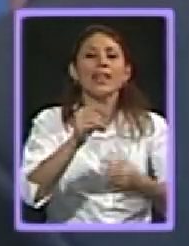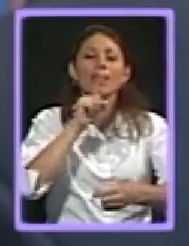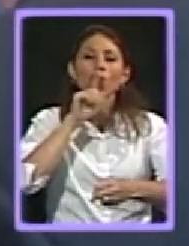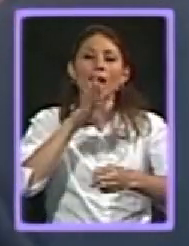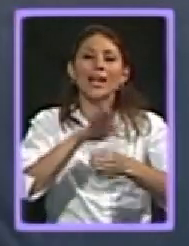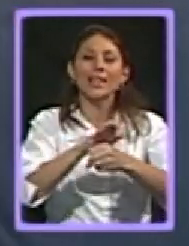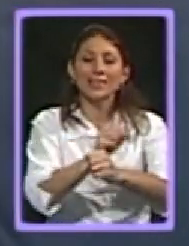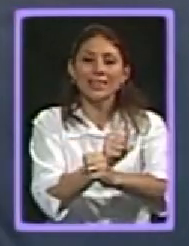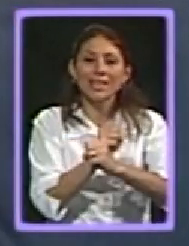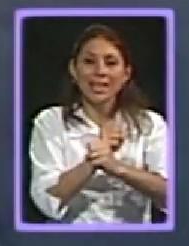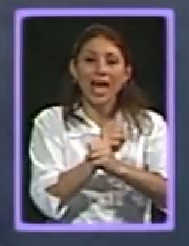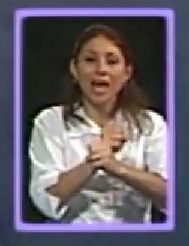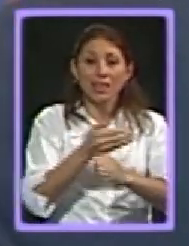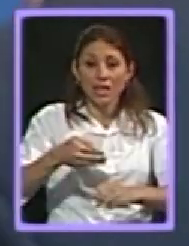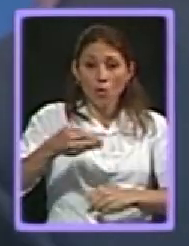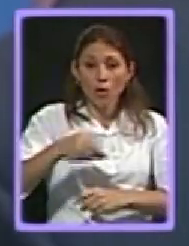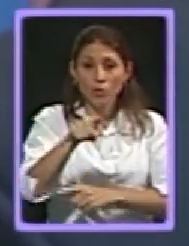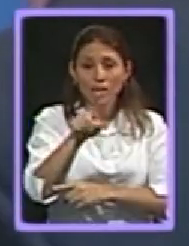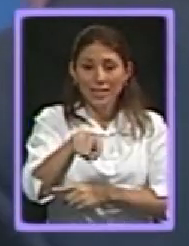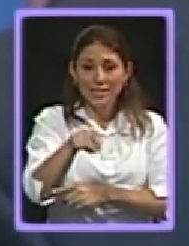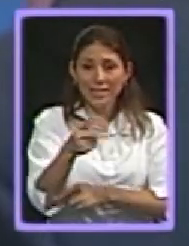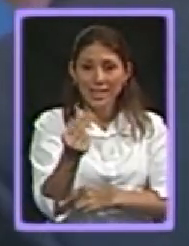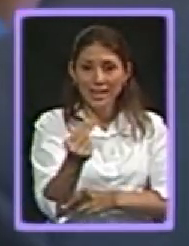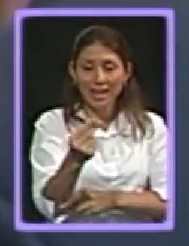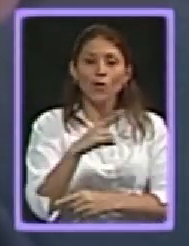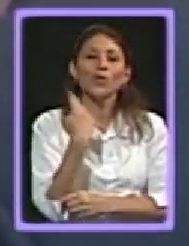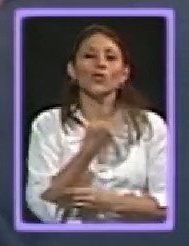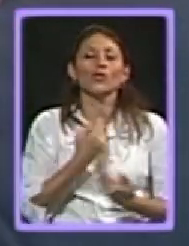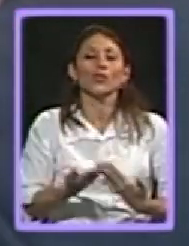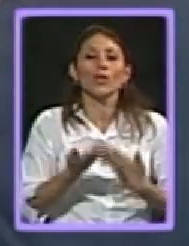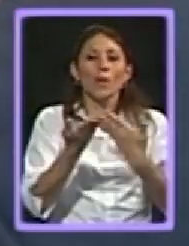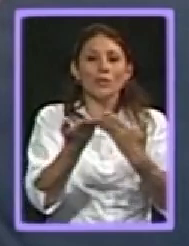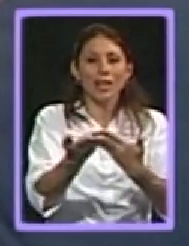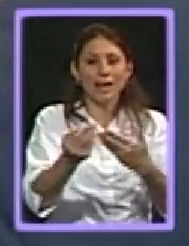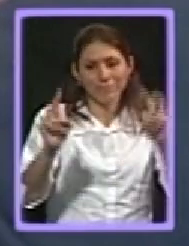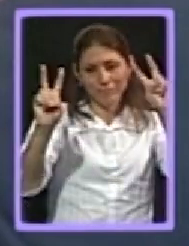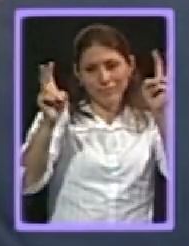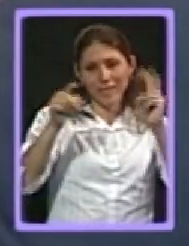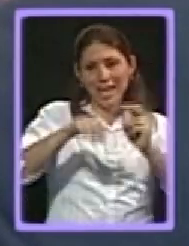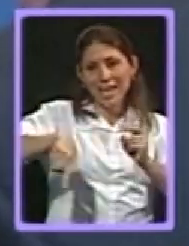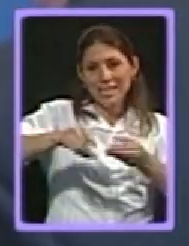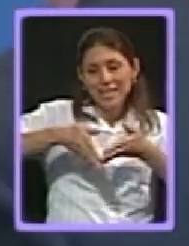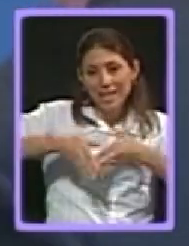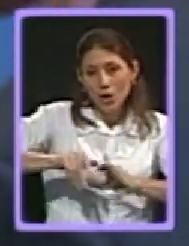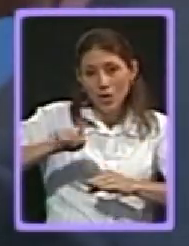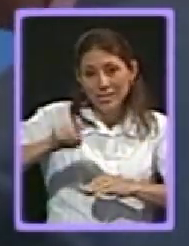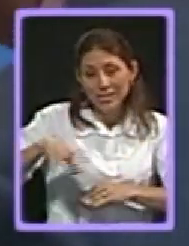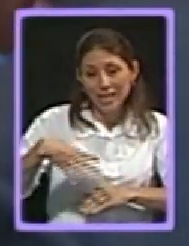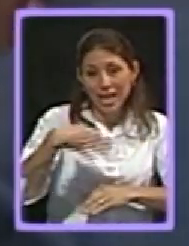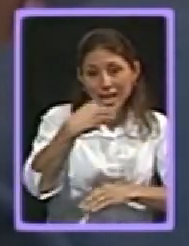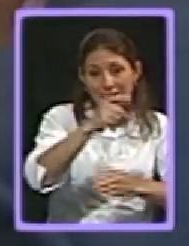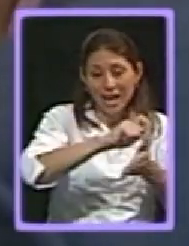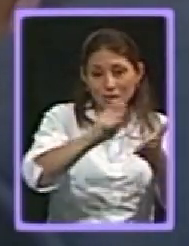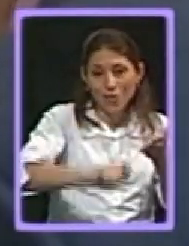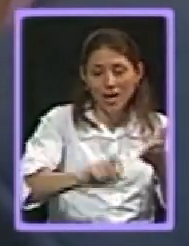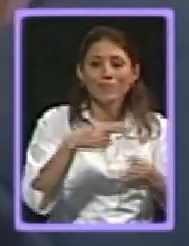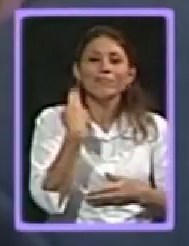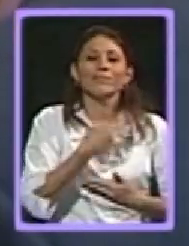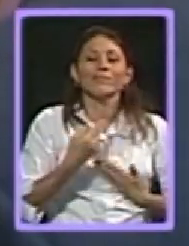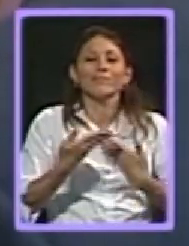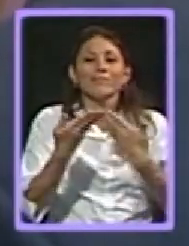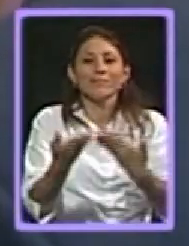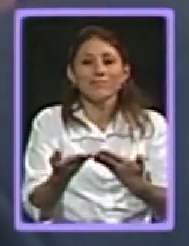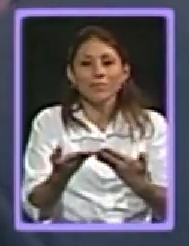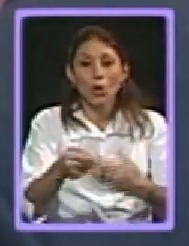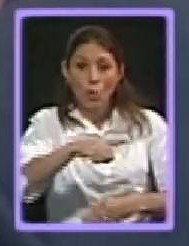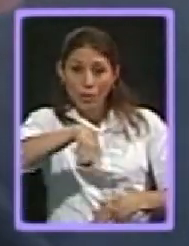de que ese dinero cuando usted lo ocupe se lo vamos a dar. Cuando ese hijo necesite ir a la escuela, se lo vamos a dar. Cuando esa institución necesita ir a